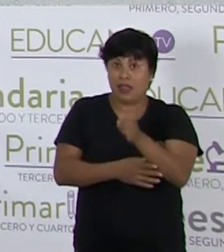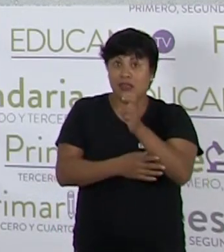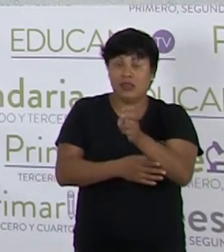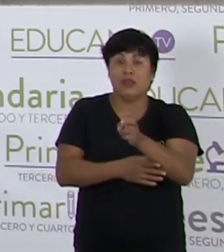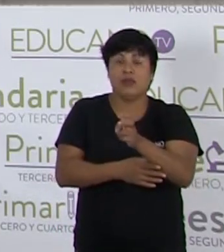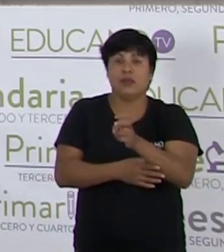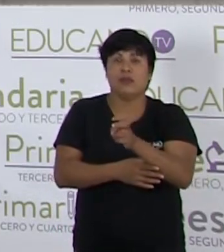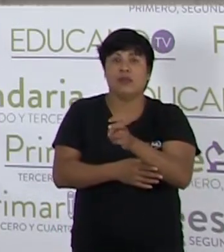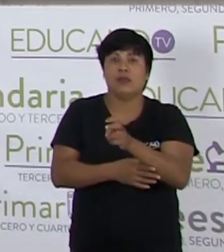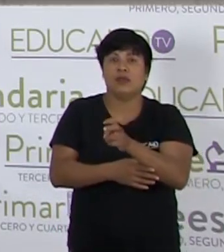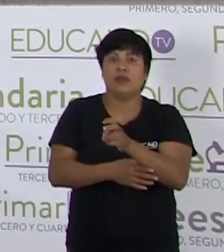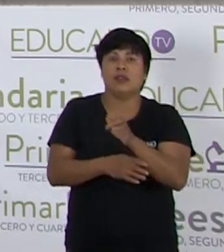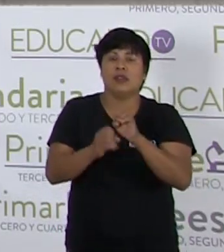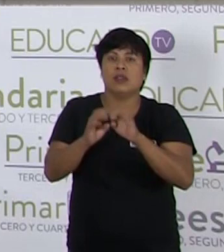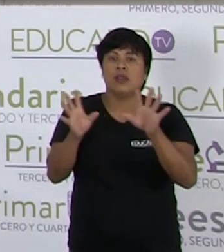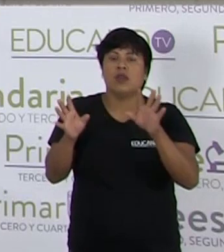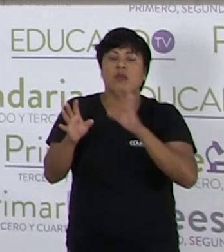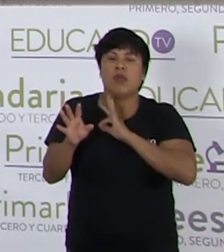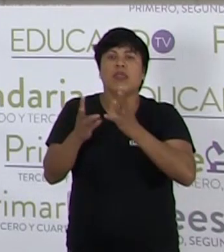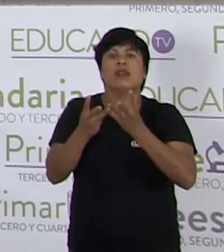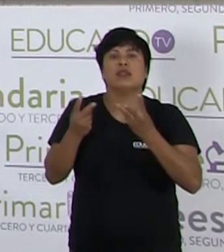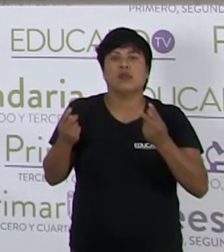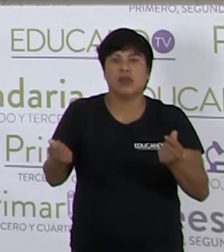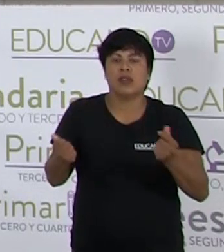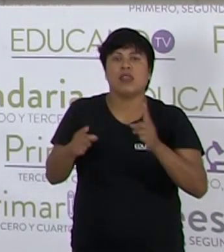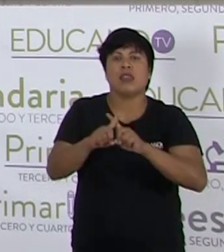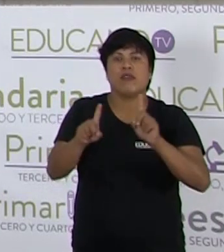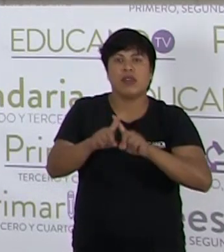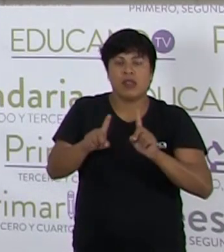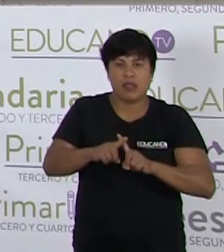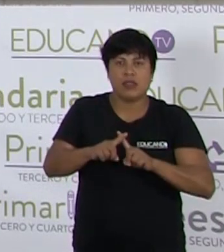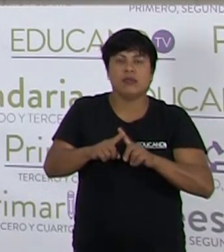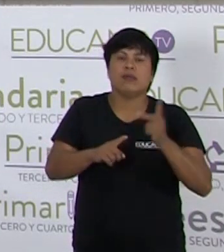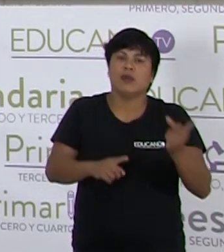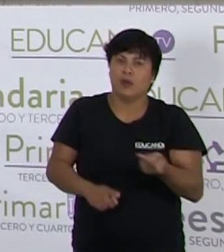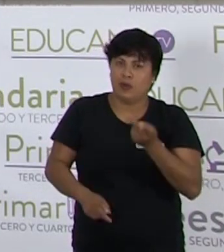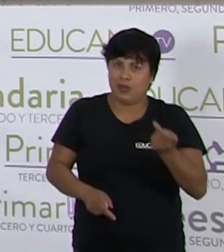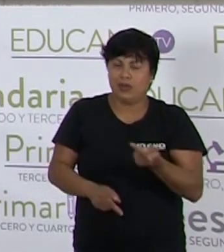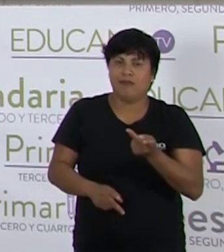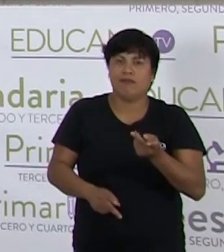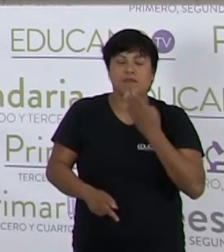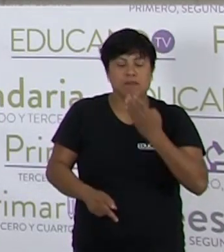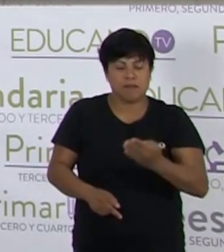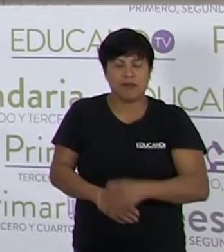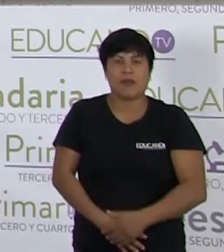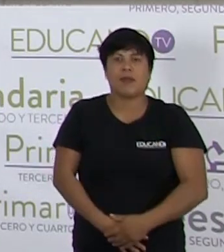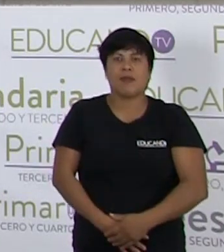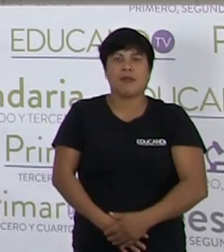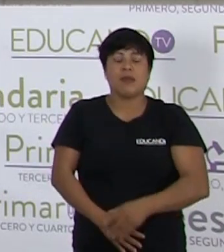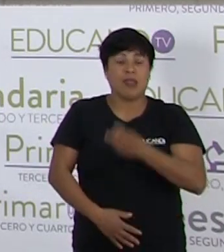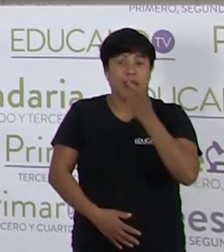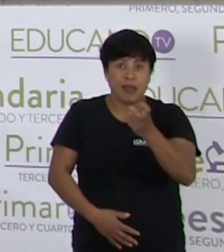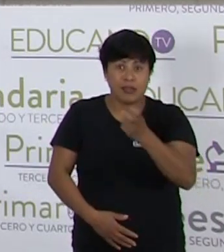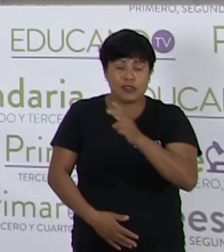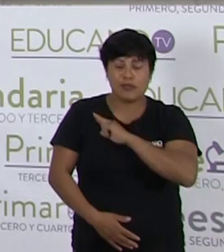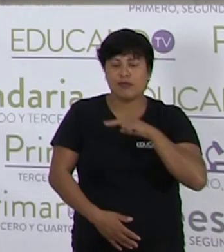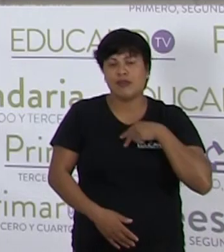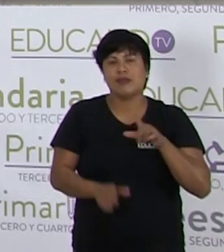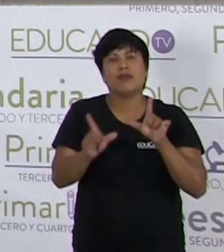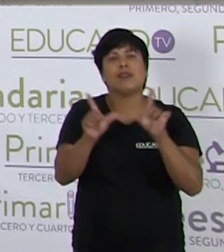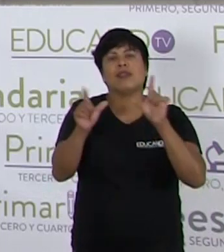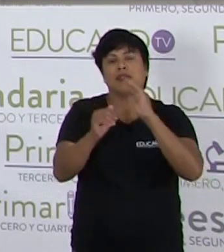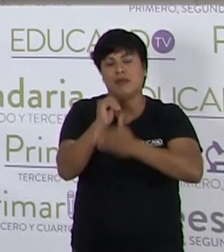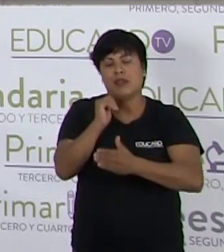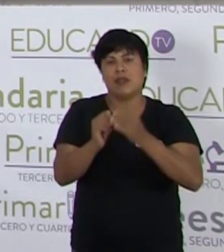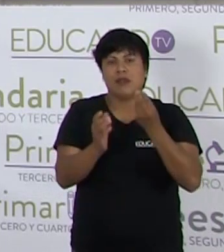claro, ir resolviendo diferentes preguntas. Muy bien, con esto hemos terminado